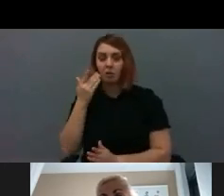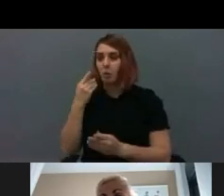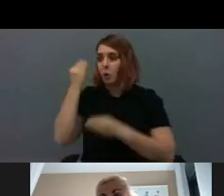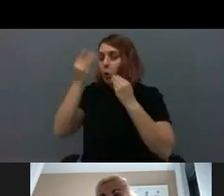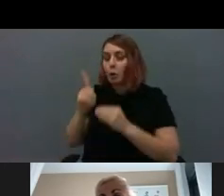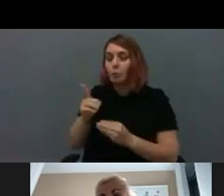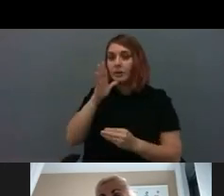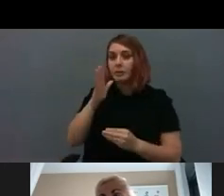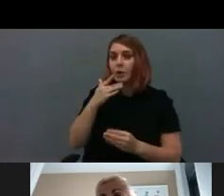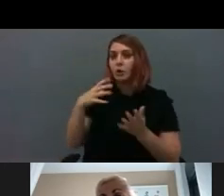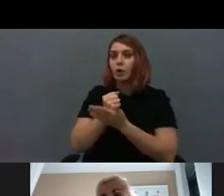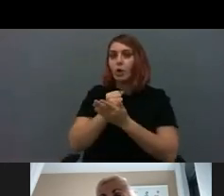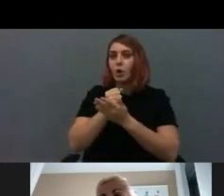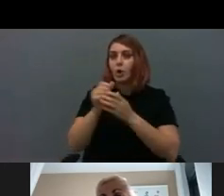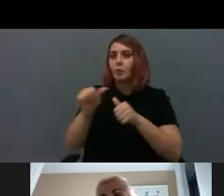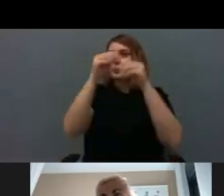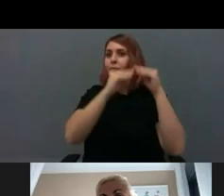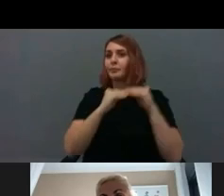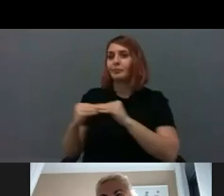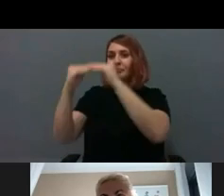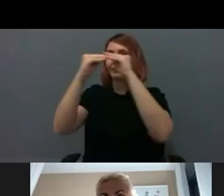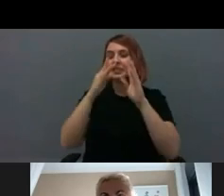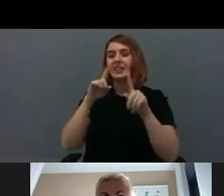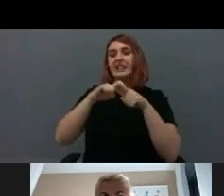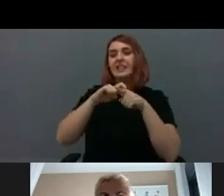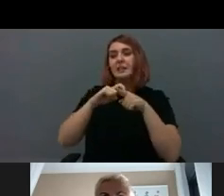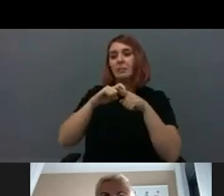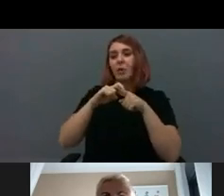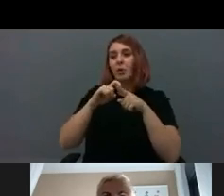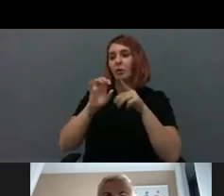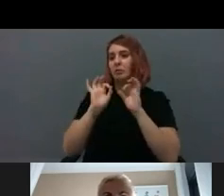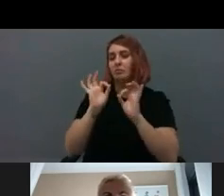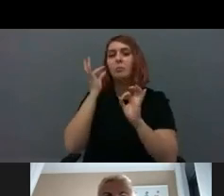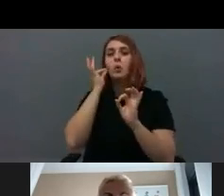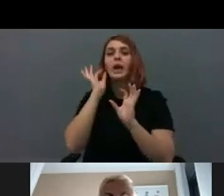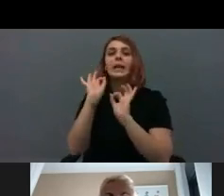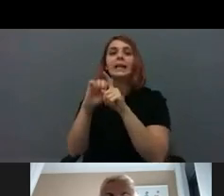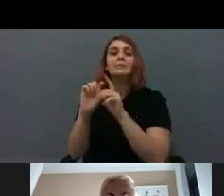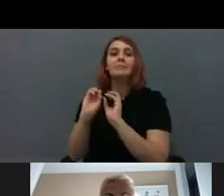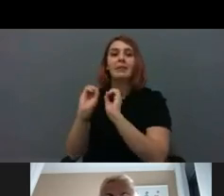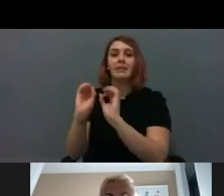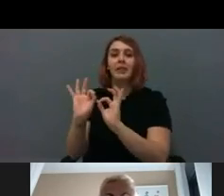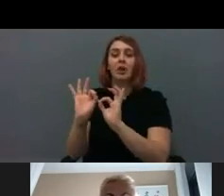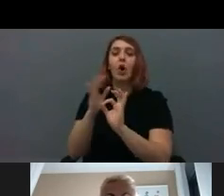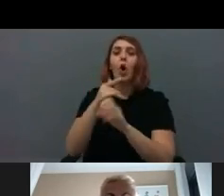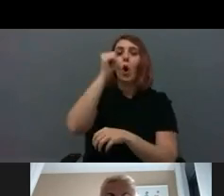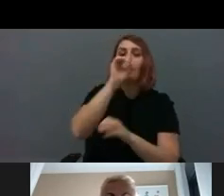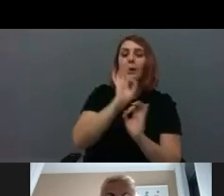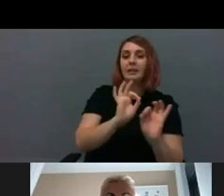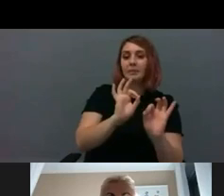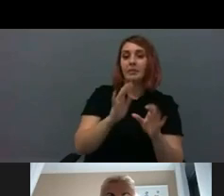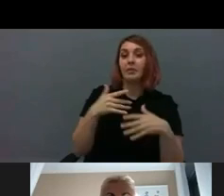porque está todo basado en un estándar tipo hegemónico de un modelo de mujer determinado o de un hombre determinado.